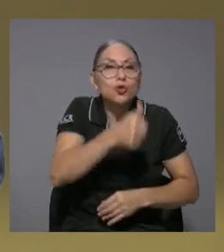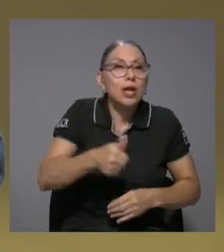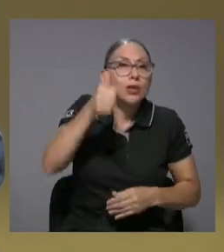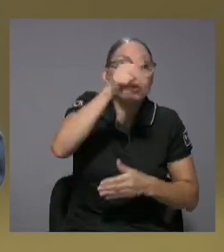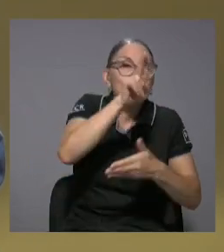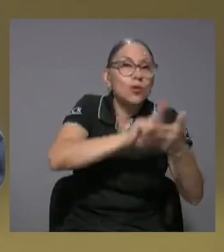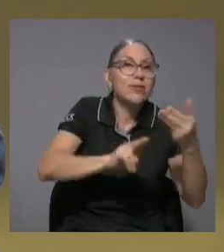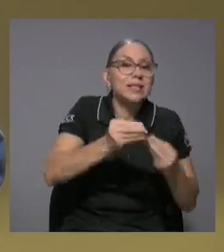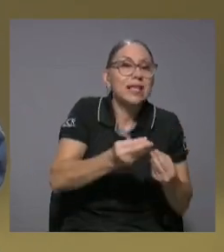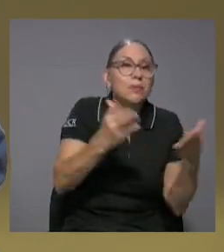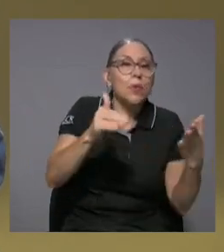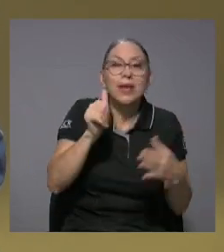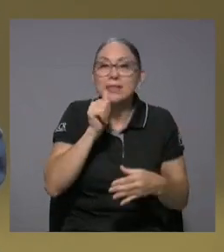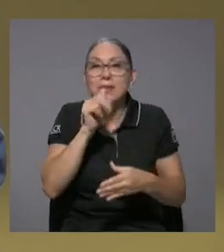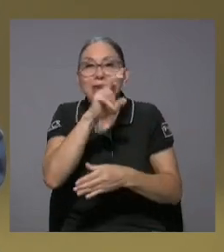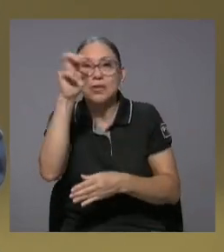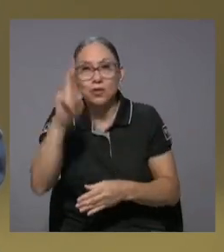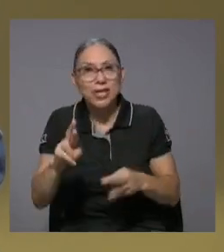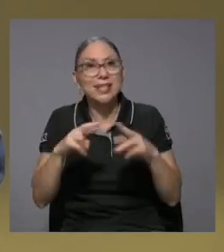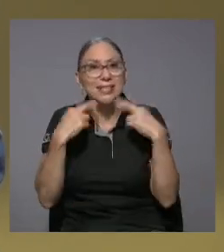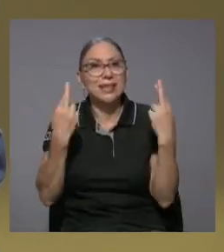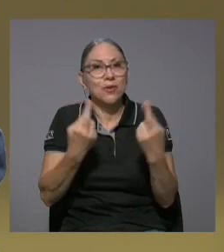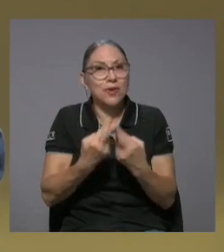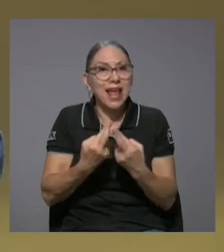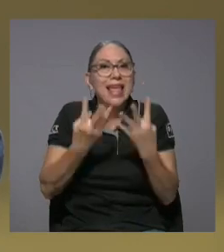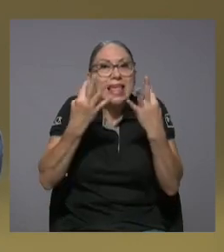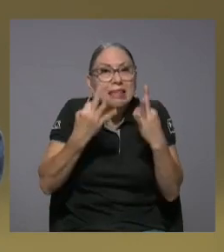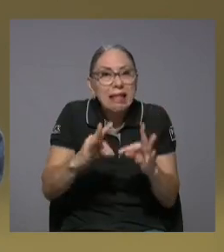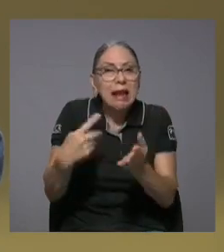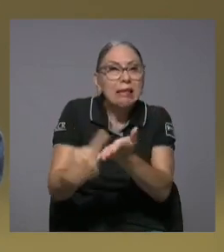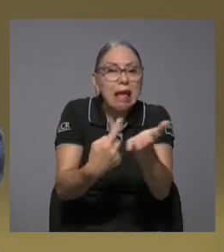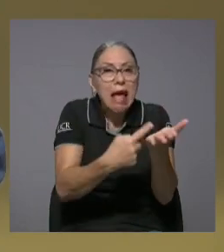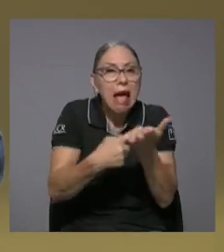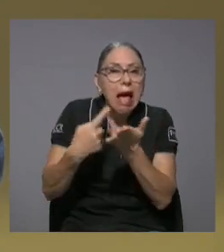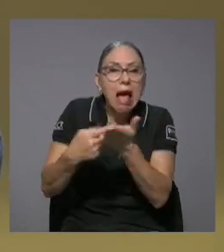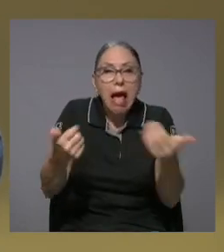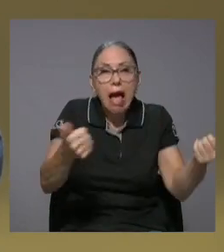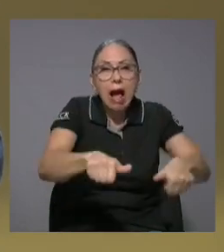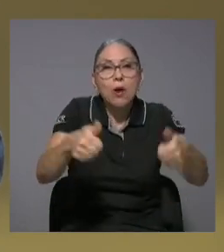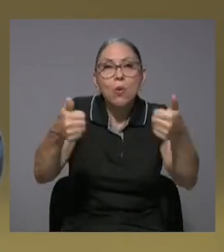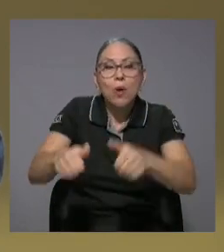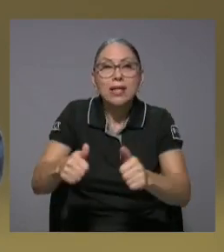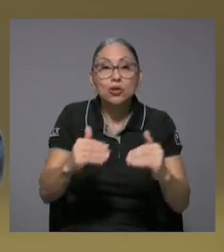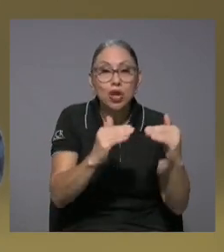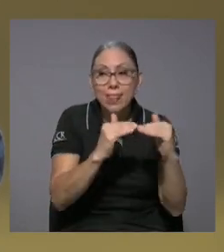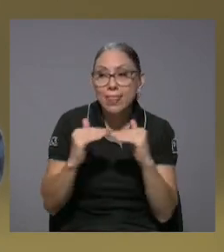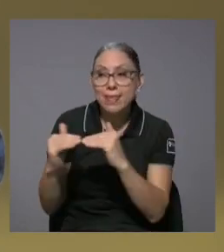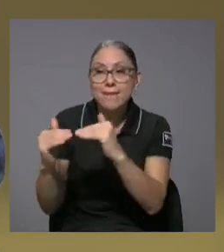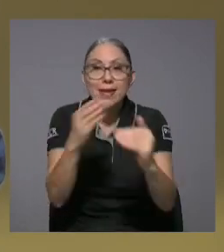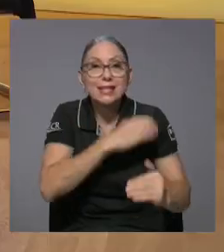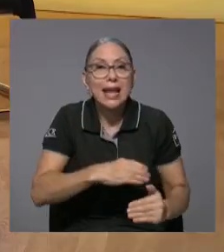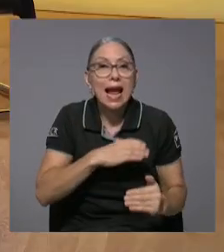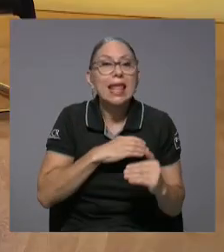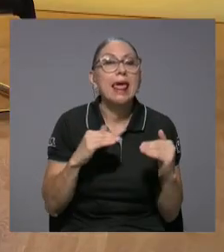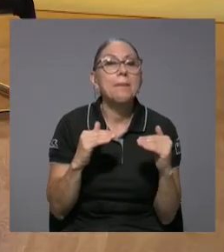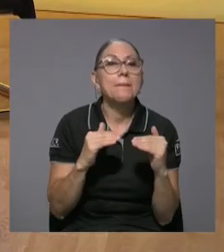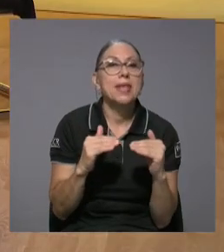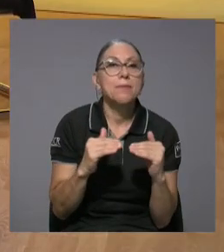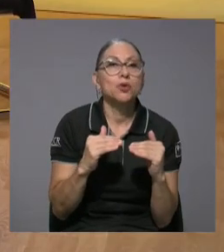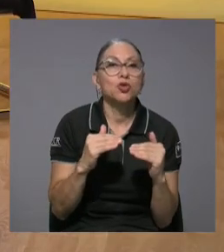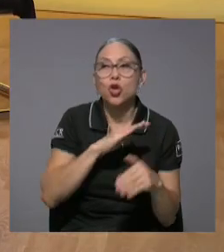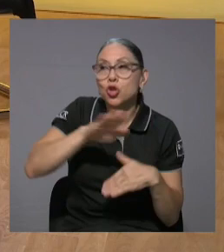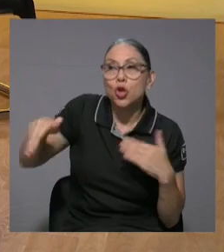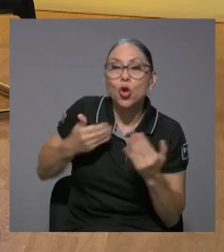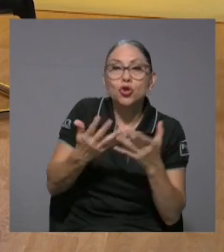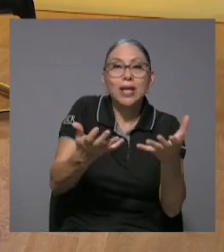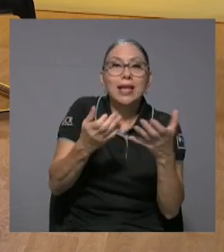de Costa Rica para tratar de tomar unos acuerdos de estándares mínimos de calidad que nos íbamos a comprometer todos a cumplir. Lamentablemente